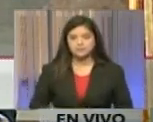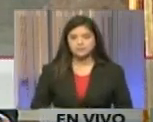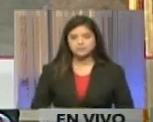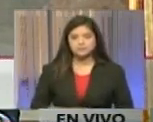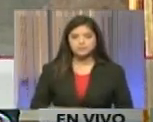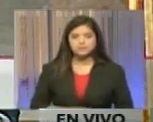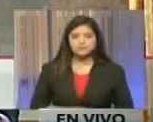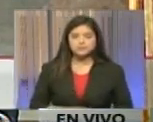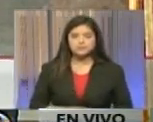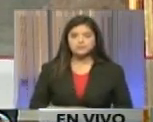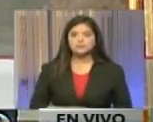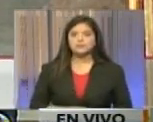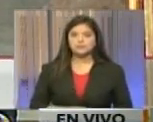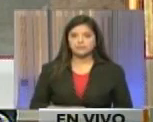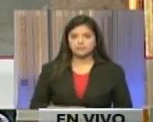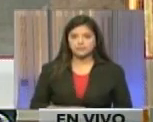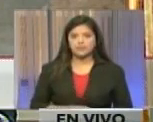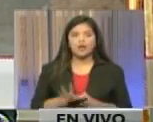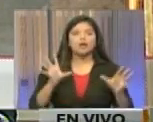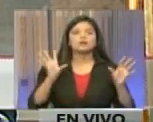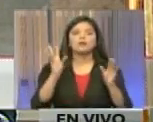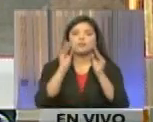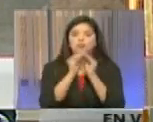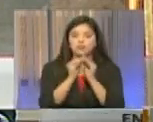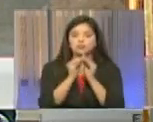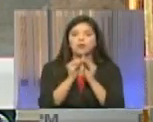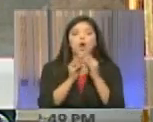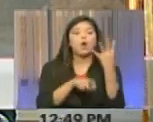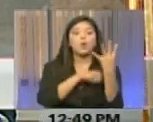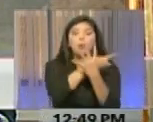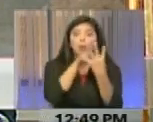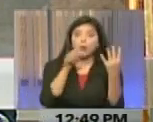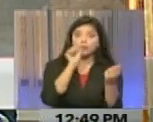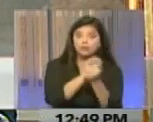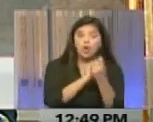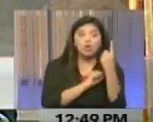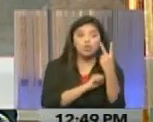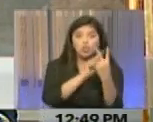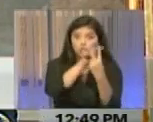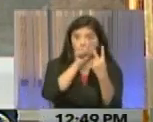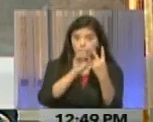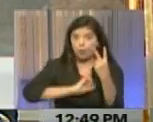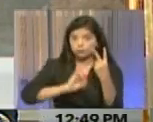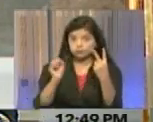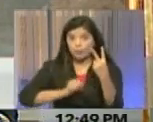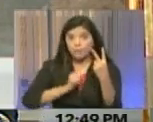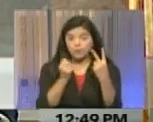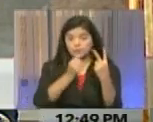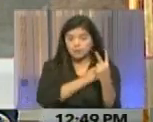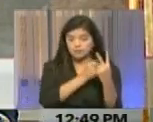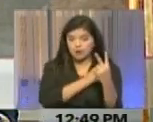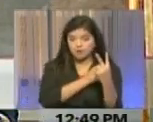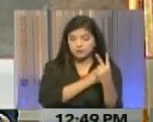hecho, le hago un breve resumen: hay 4 detenidos, 2 son policías activos de la policía de Chacao.